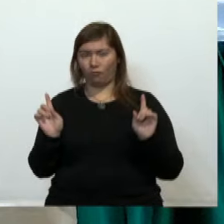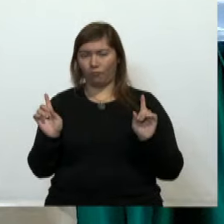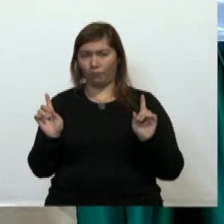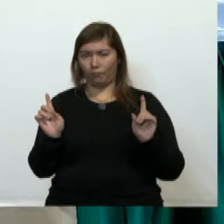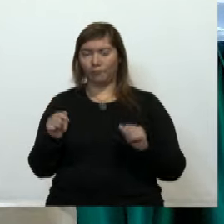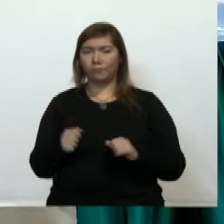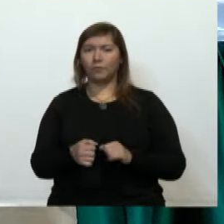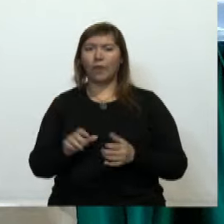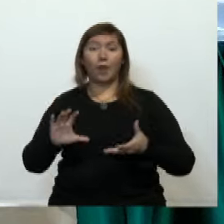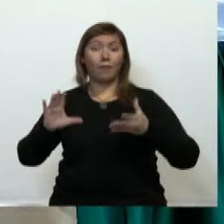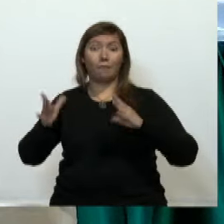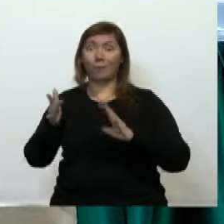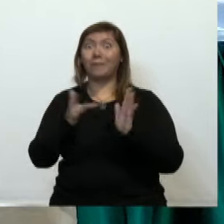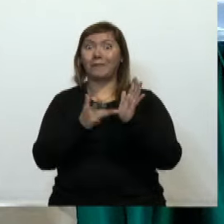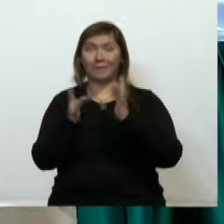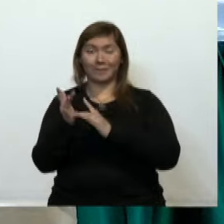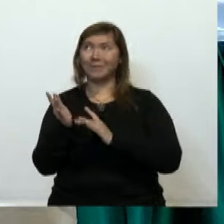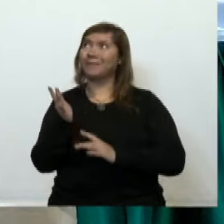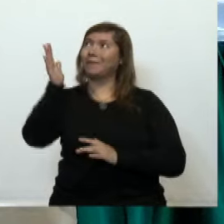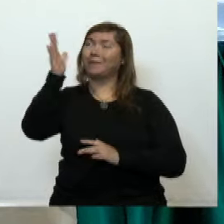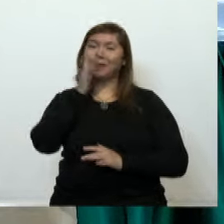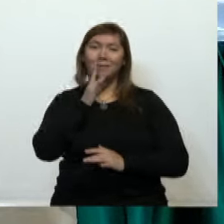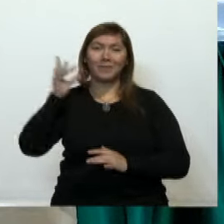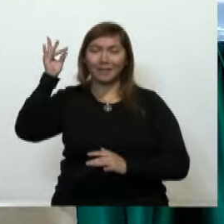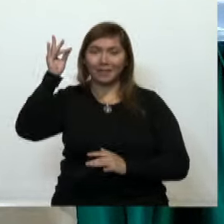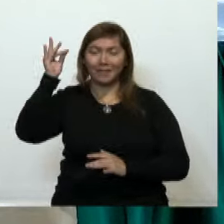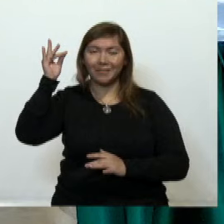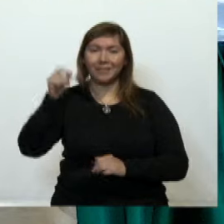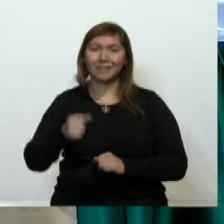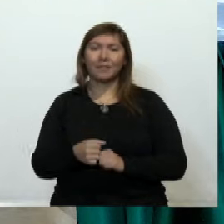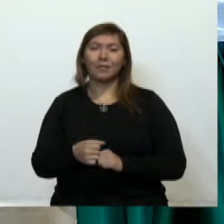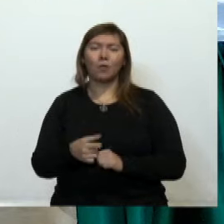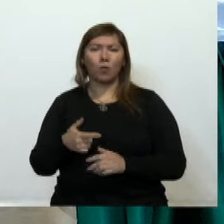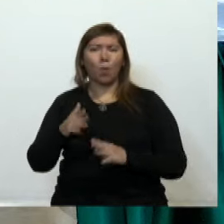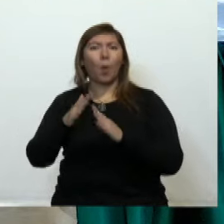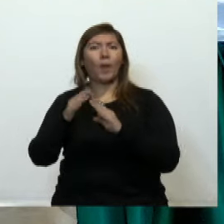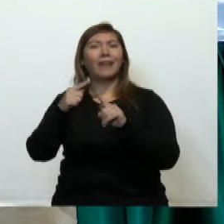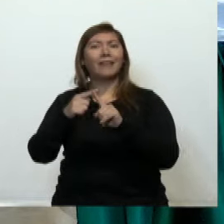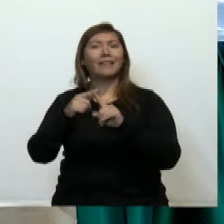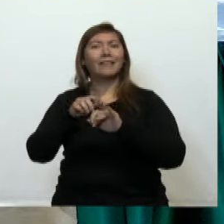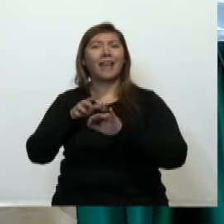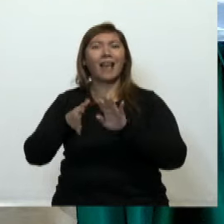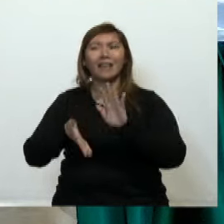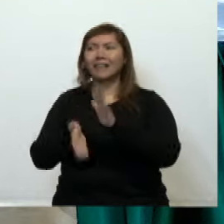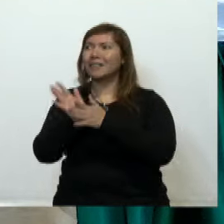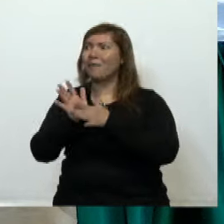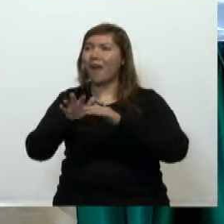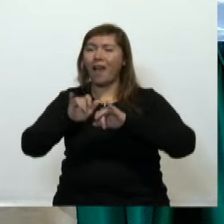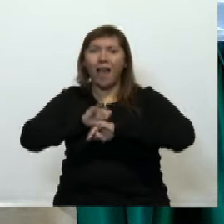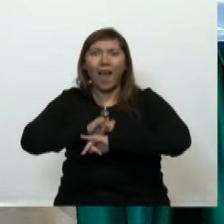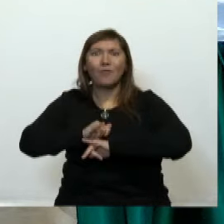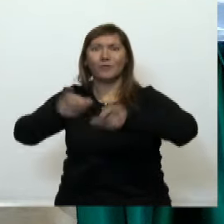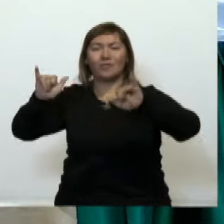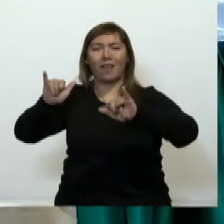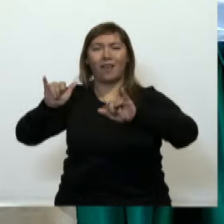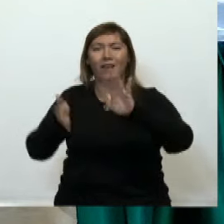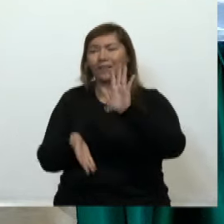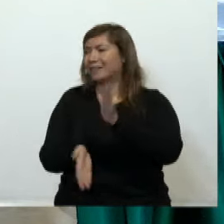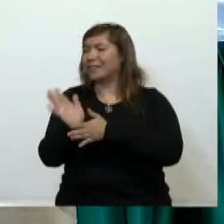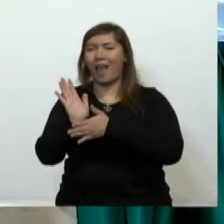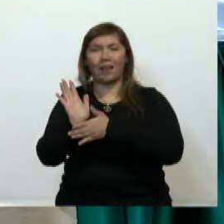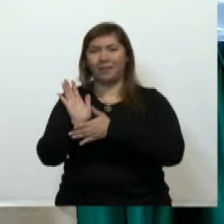Jesús, le pedimos a Dios ser una iglesia misionera, ser iglesia en salida, como tanto